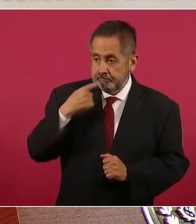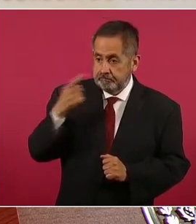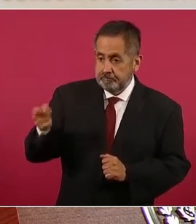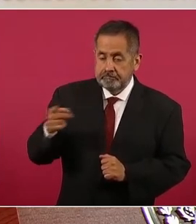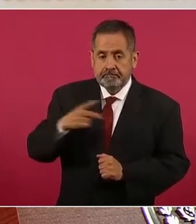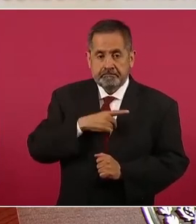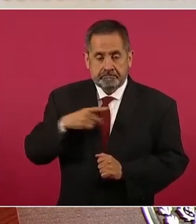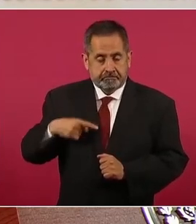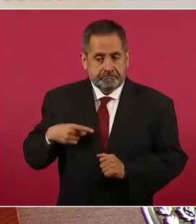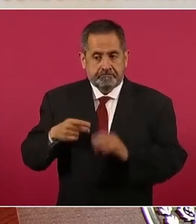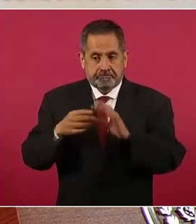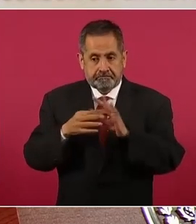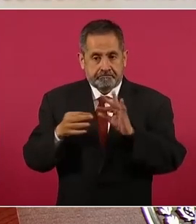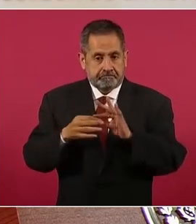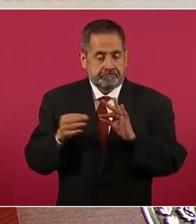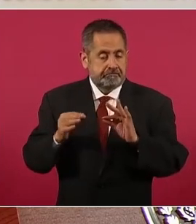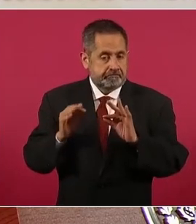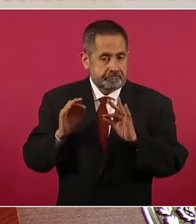esas